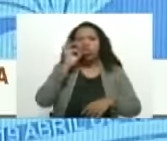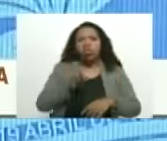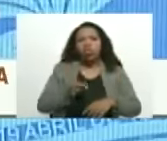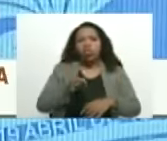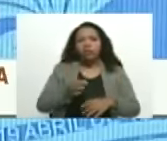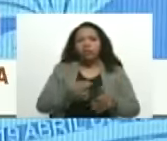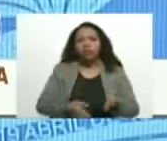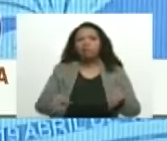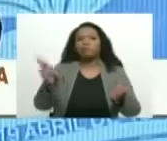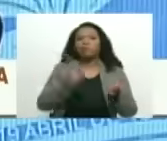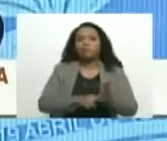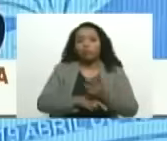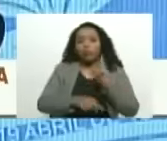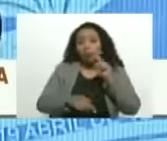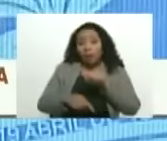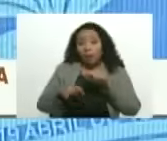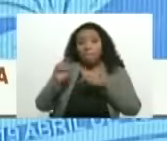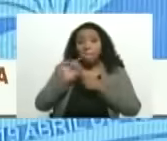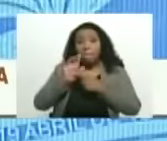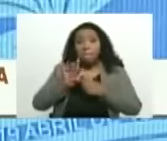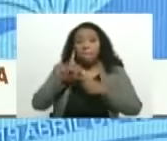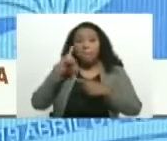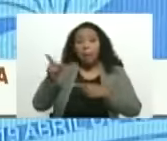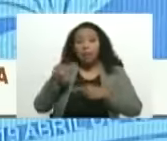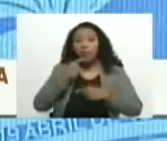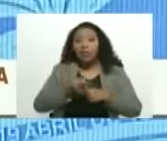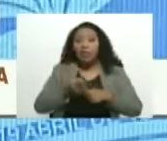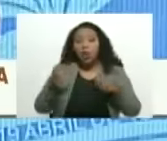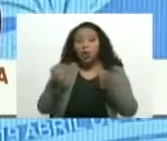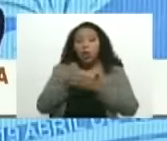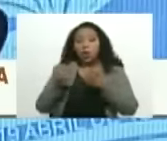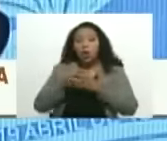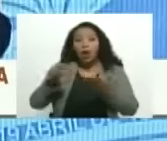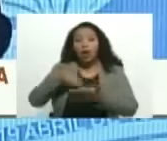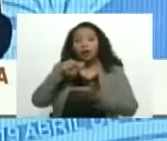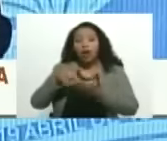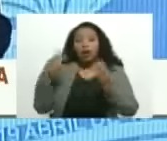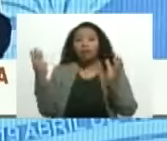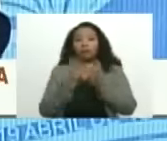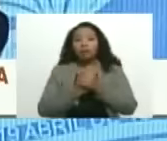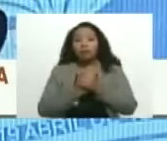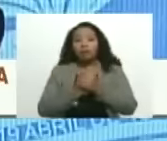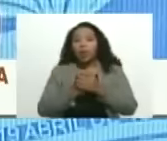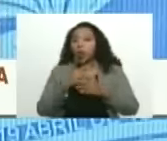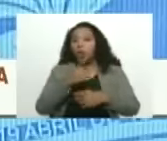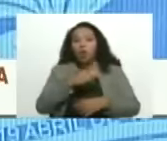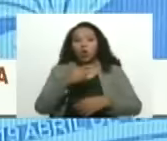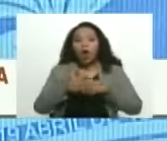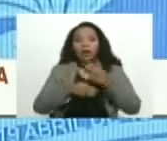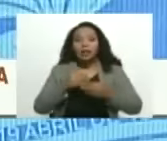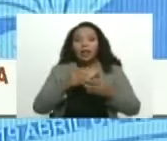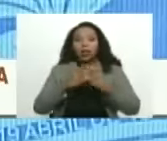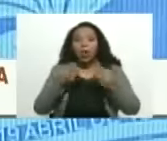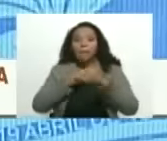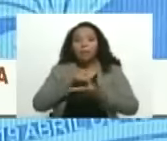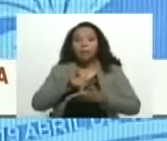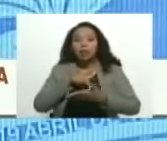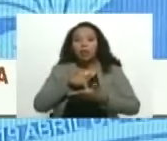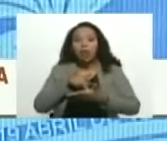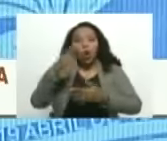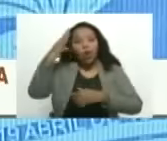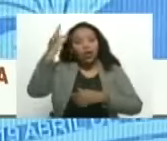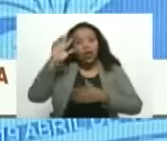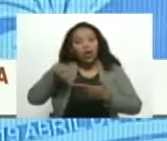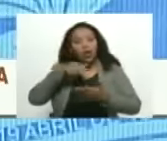se explica por qué la autodenominada Comisión Nacional de Primaria no aceptó el concurso del Consejo